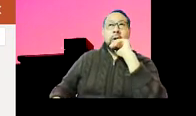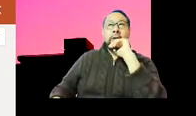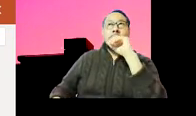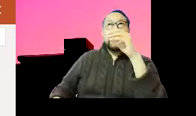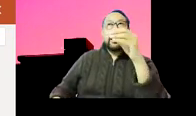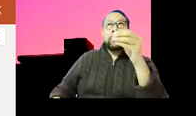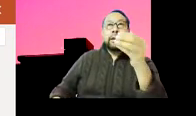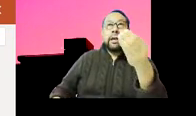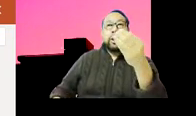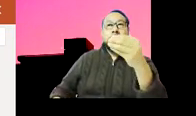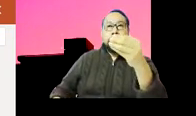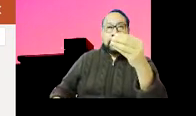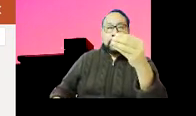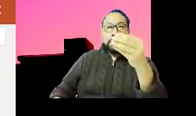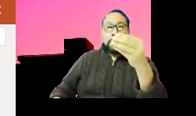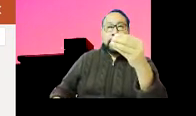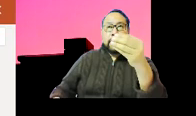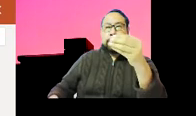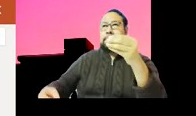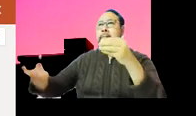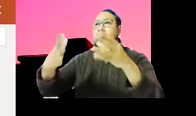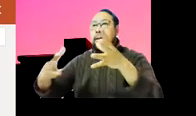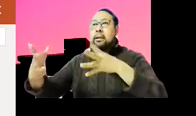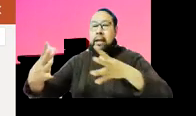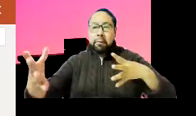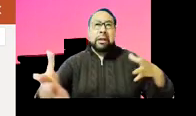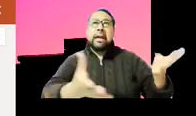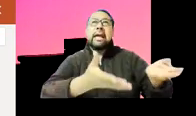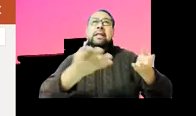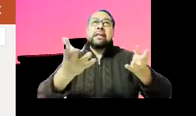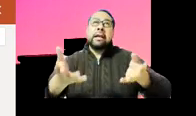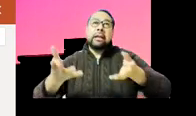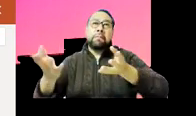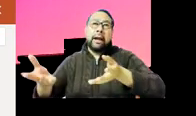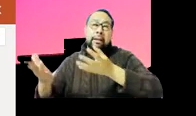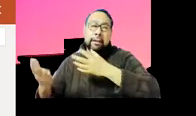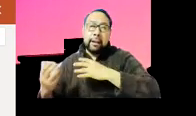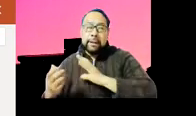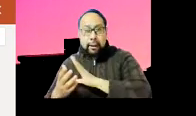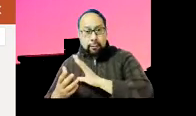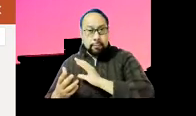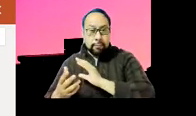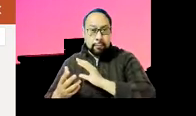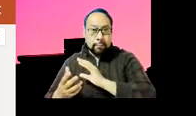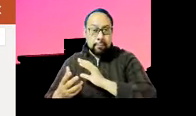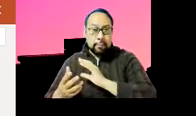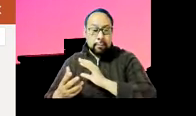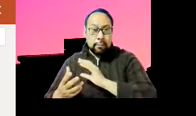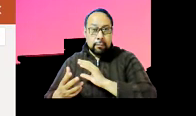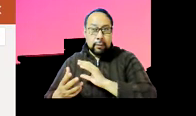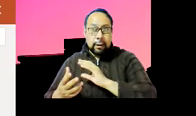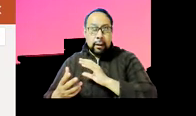y no es que le digamos que si ya me convenciste, simplemente asentamos de que en ciertas partes está bien,